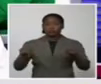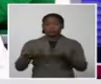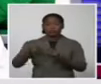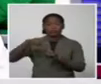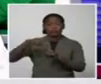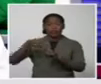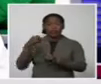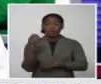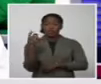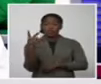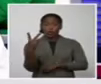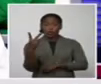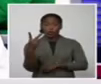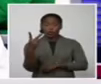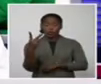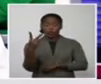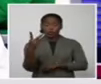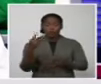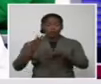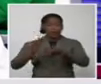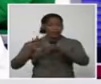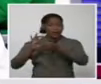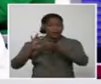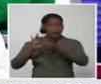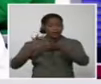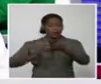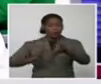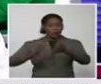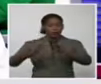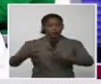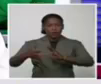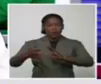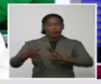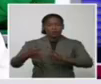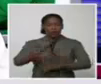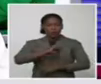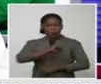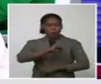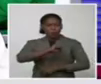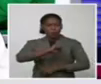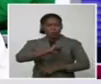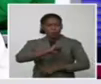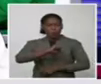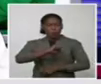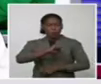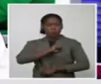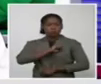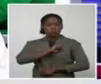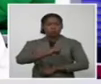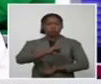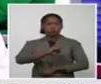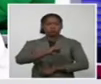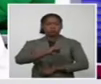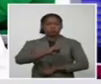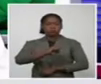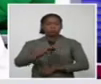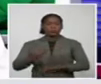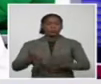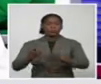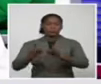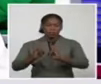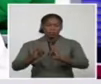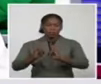intensiva, pues presentó una bradicardia extrema que hizo una parada cardíaca en